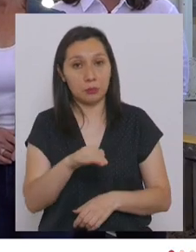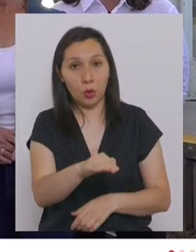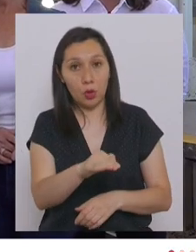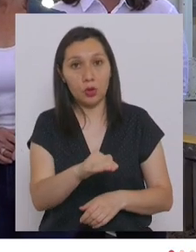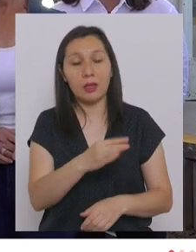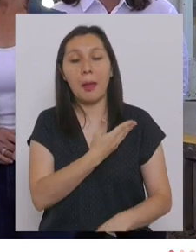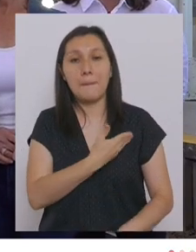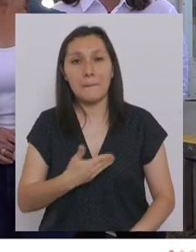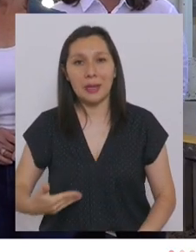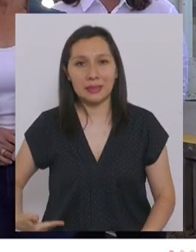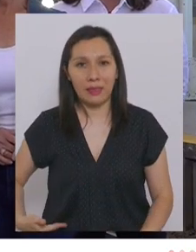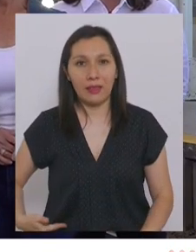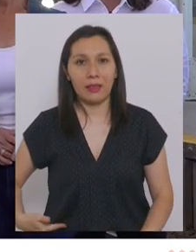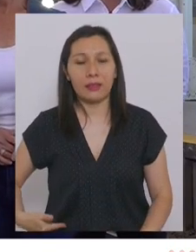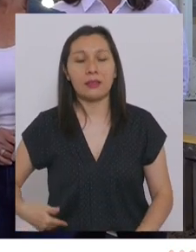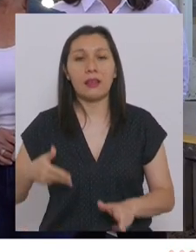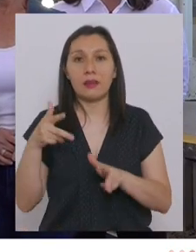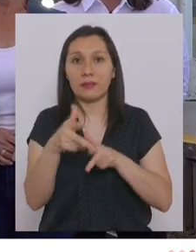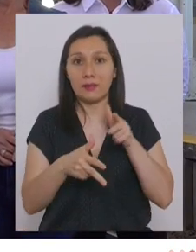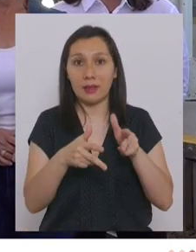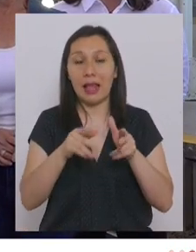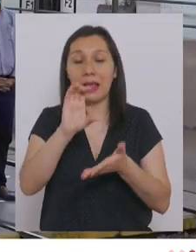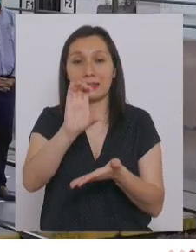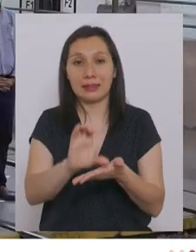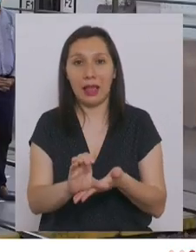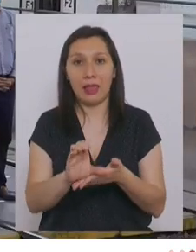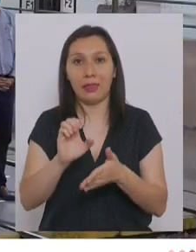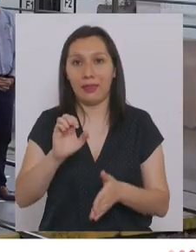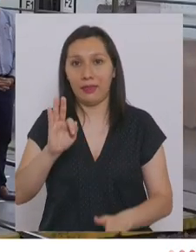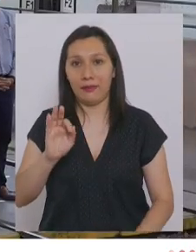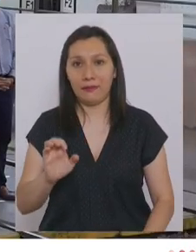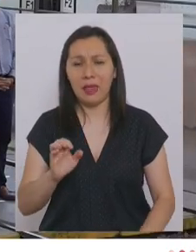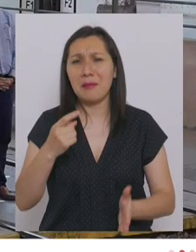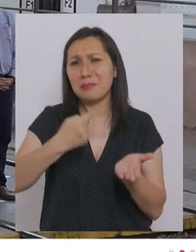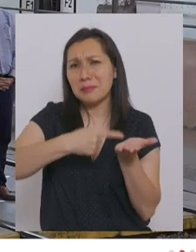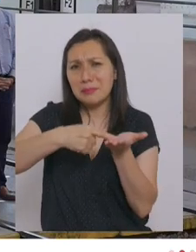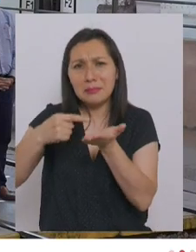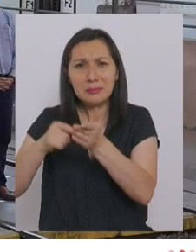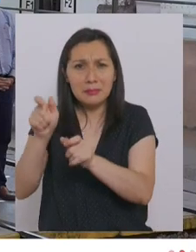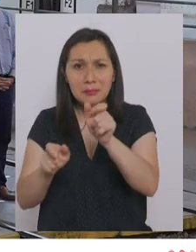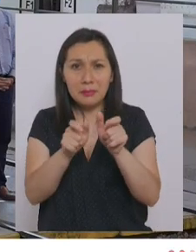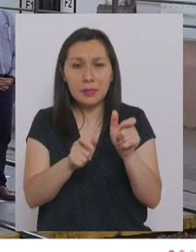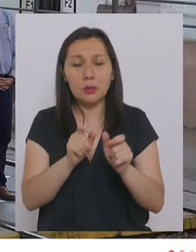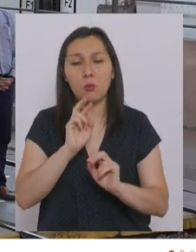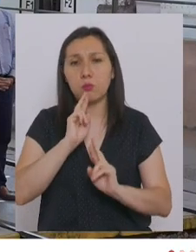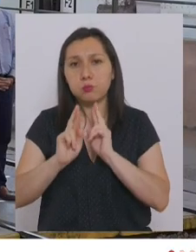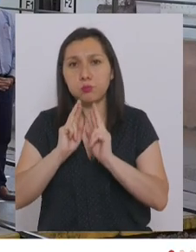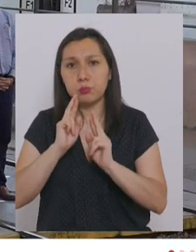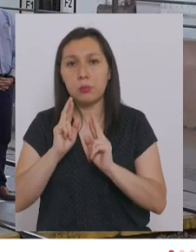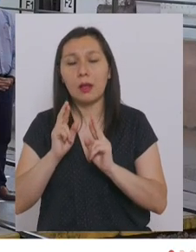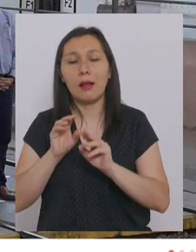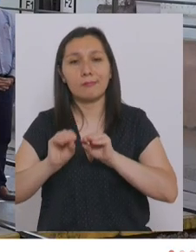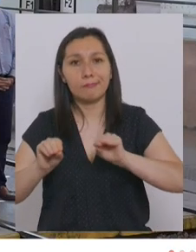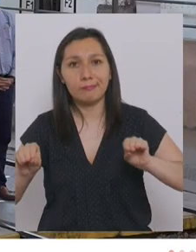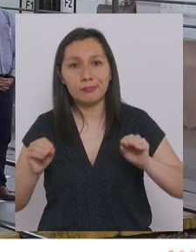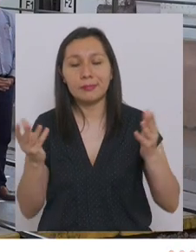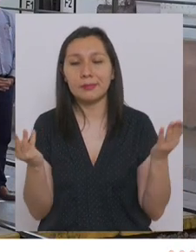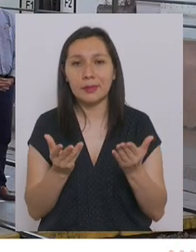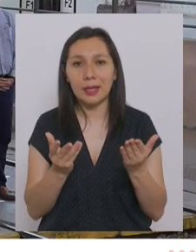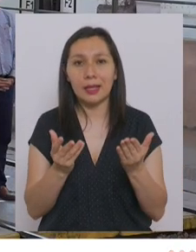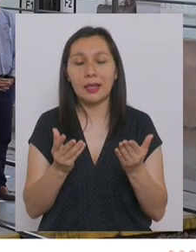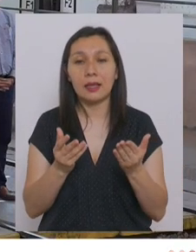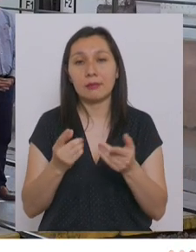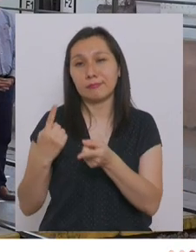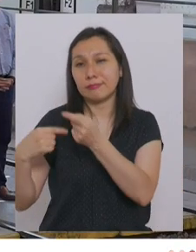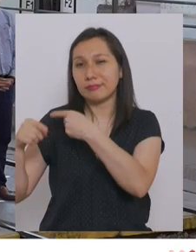el presidente de Ferrocarriles del Estado y miles de personas que han respondido a este llamado que desde